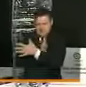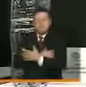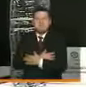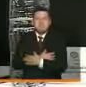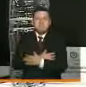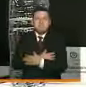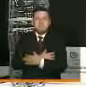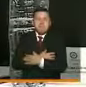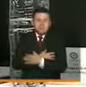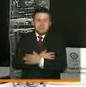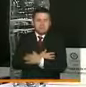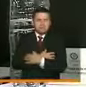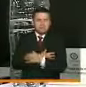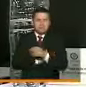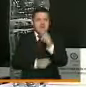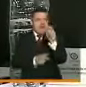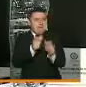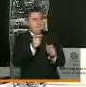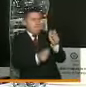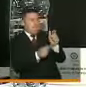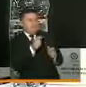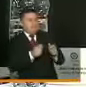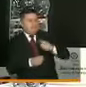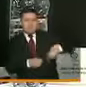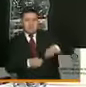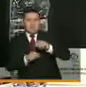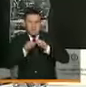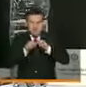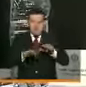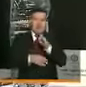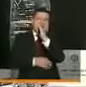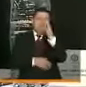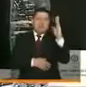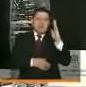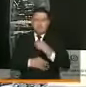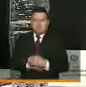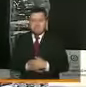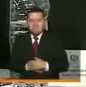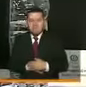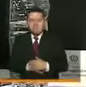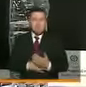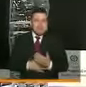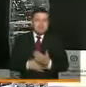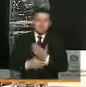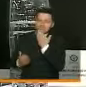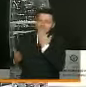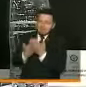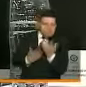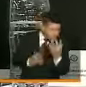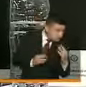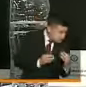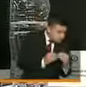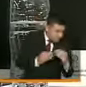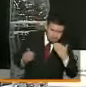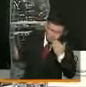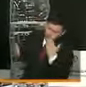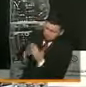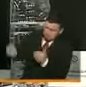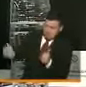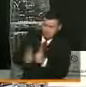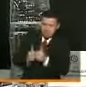me hizo llegar todo el personal de la red pública de barranquilla y es de agradecimiento por acompañarlos